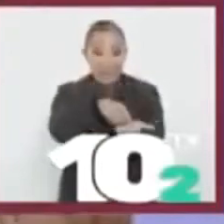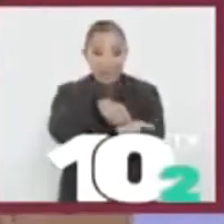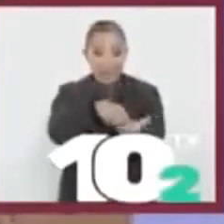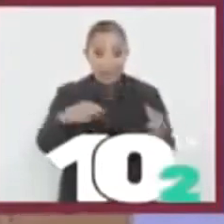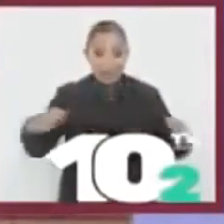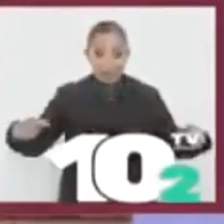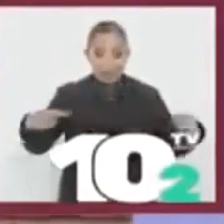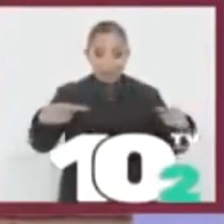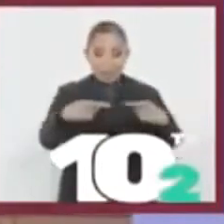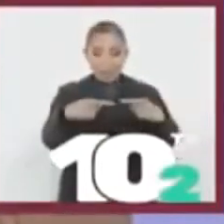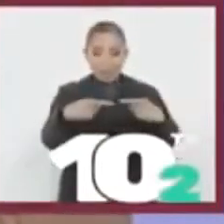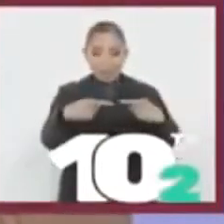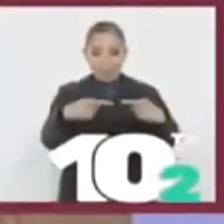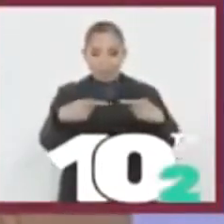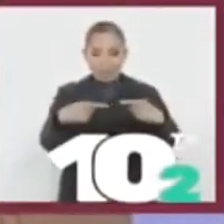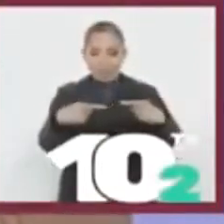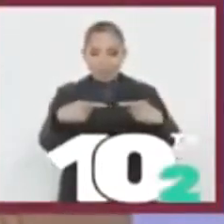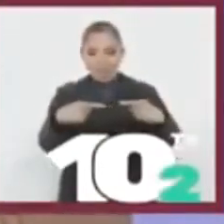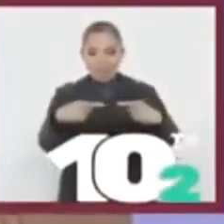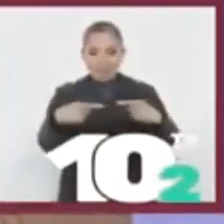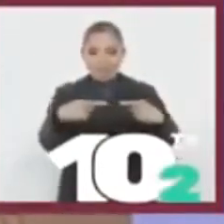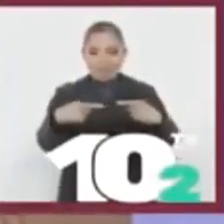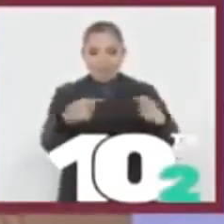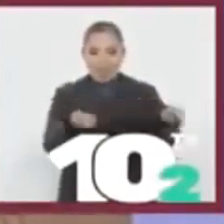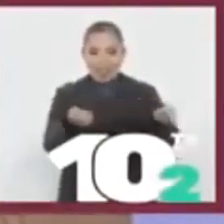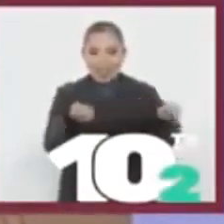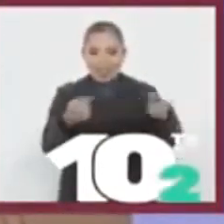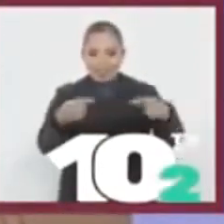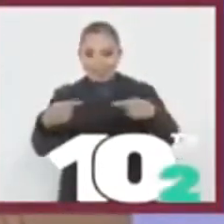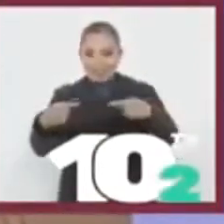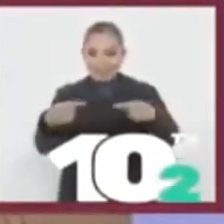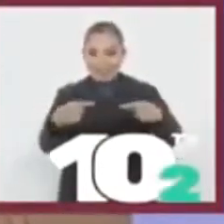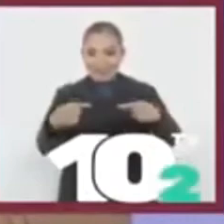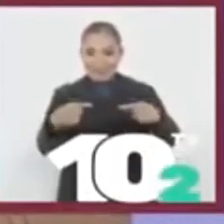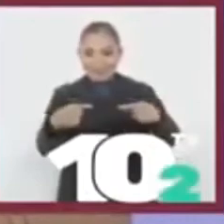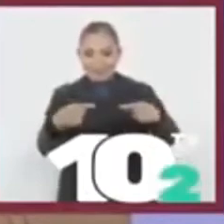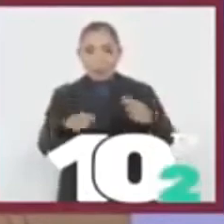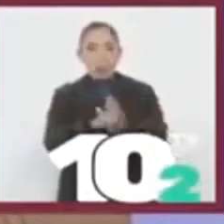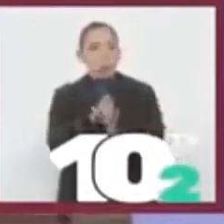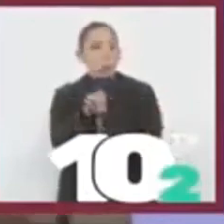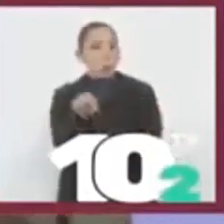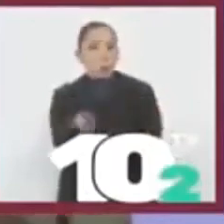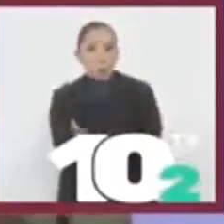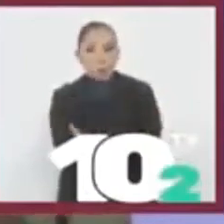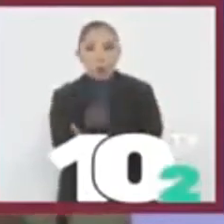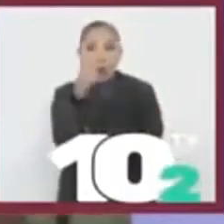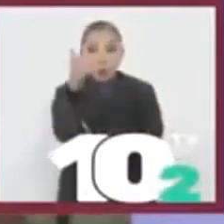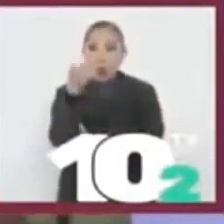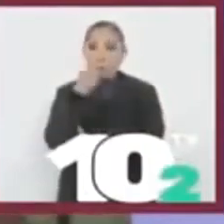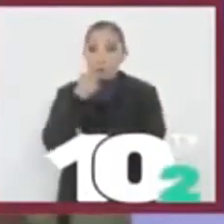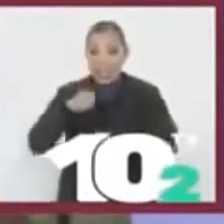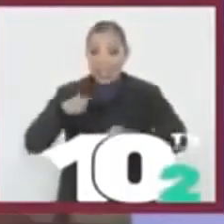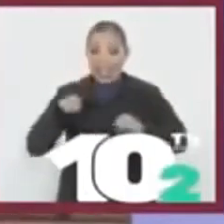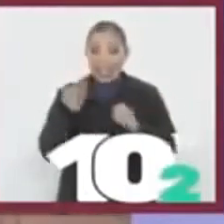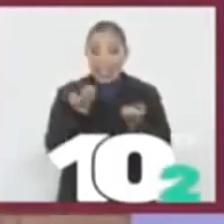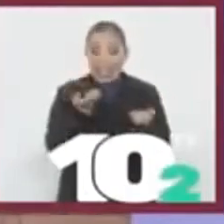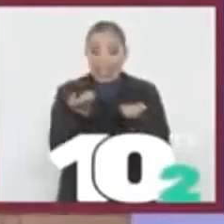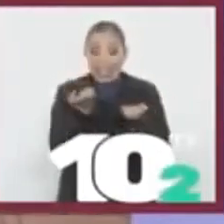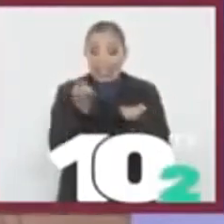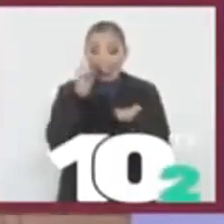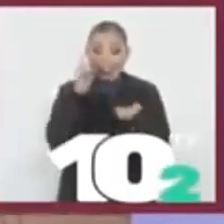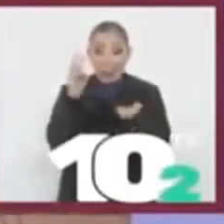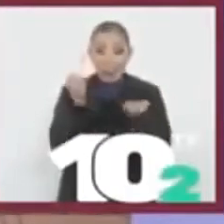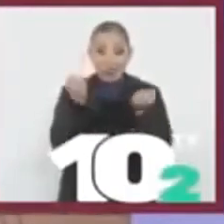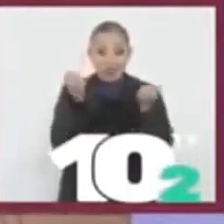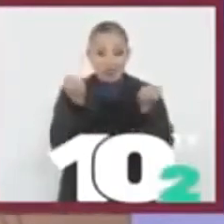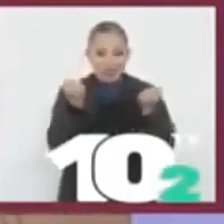sobre él se contrarresten entre sí, produciendo un equilibrio. Por ejemplo, un gimnasta